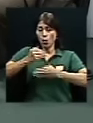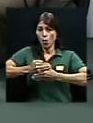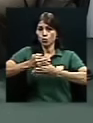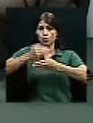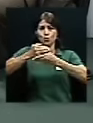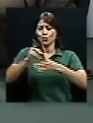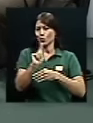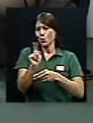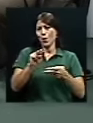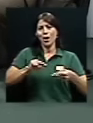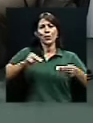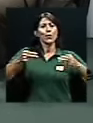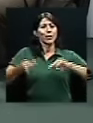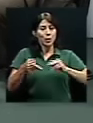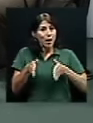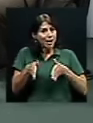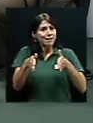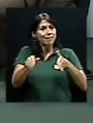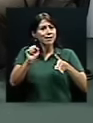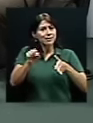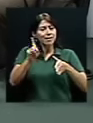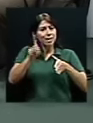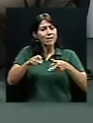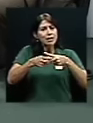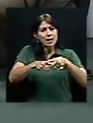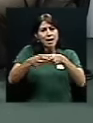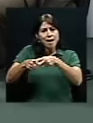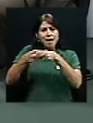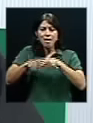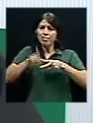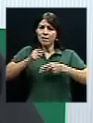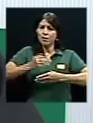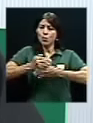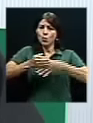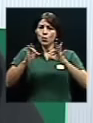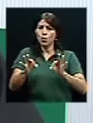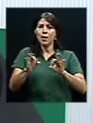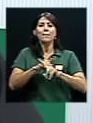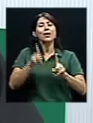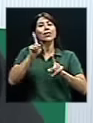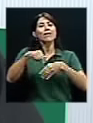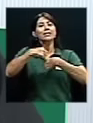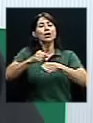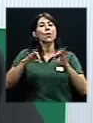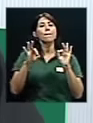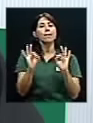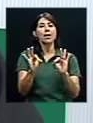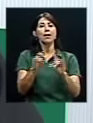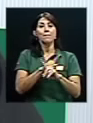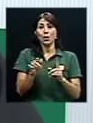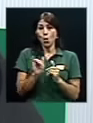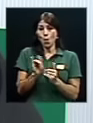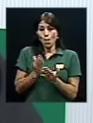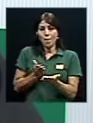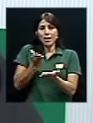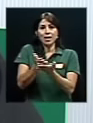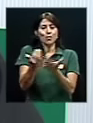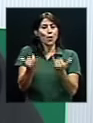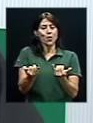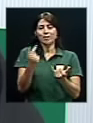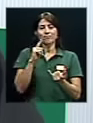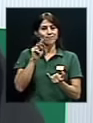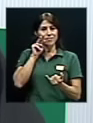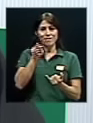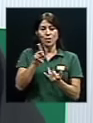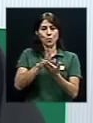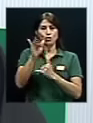requiere ser ampliada, mejorada la condición de infraestructura, pero las cosas hay que hacerlas bien, y así como se está planteando, no veo que vaya a salir bien